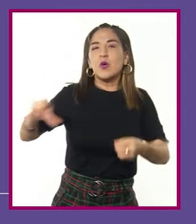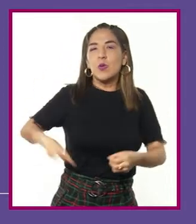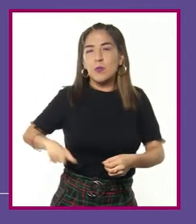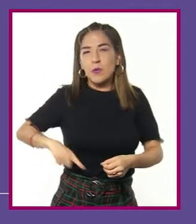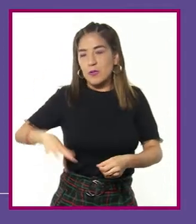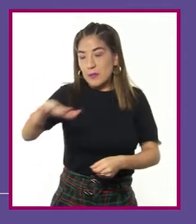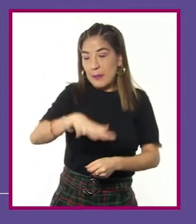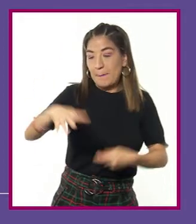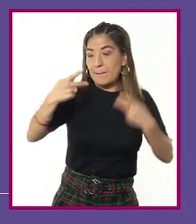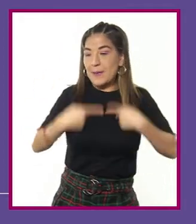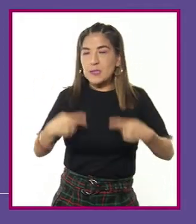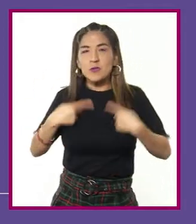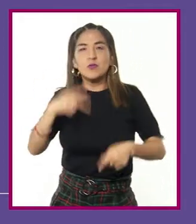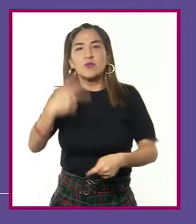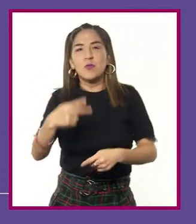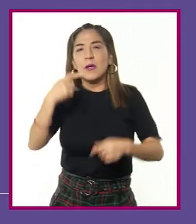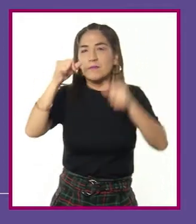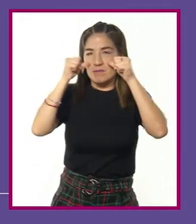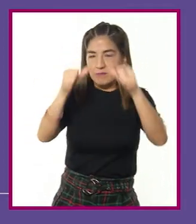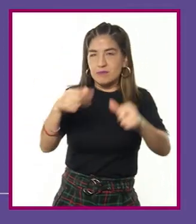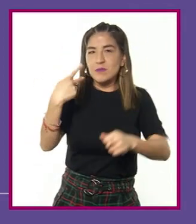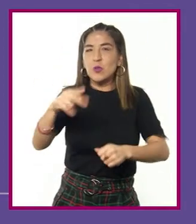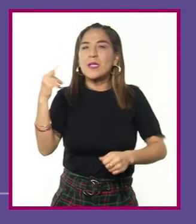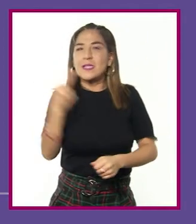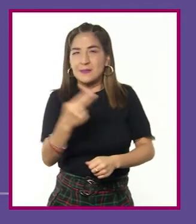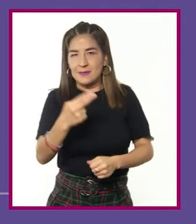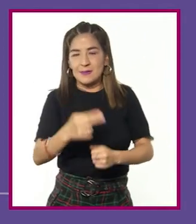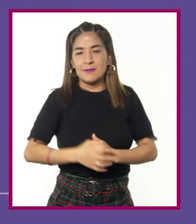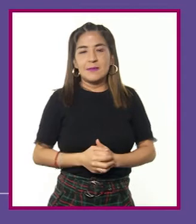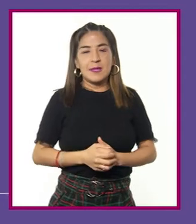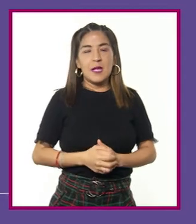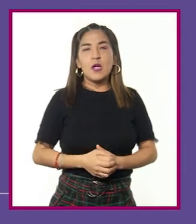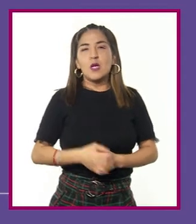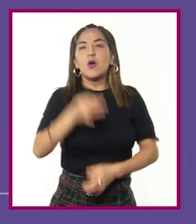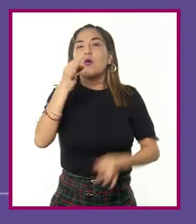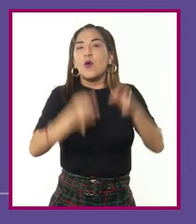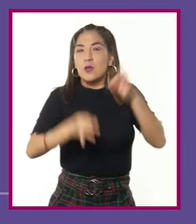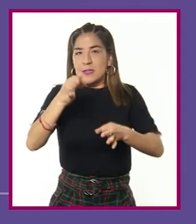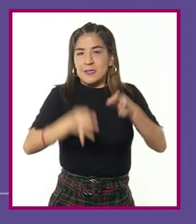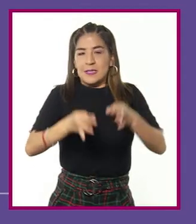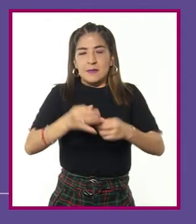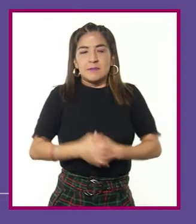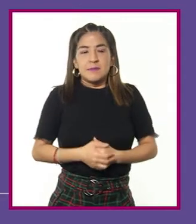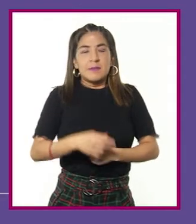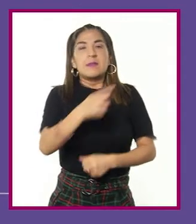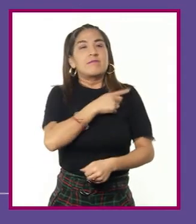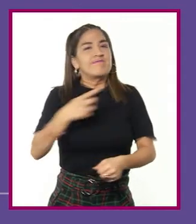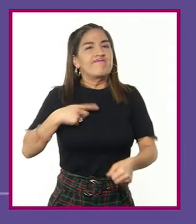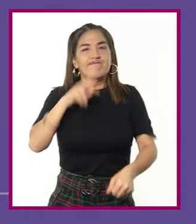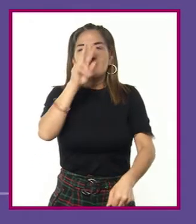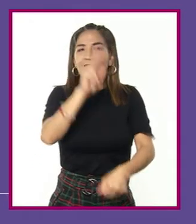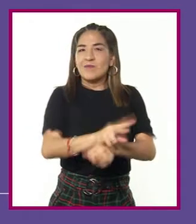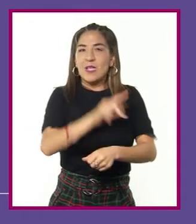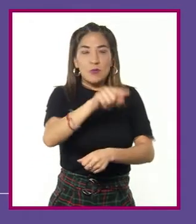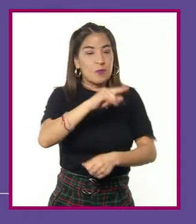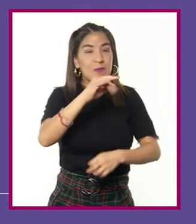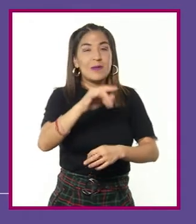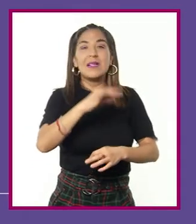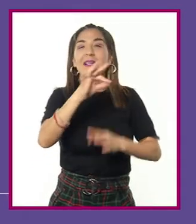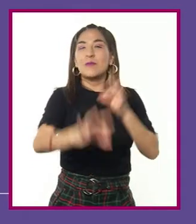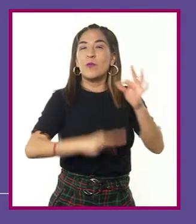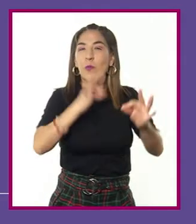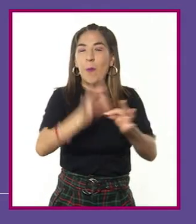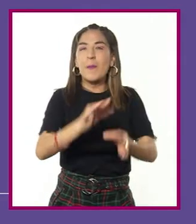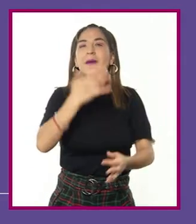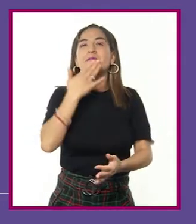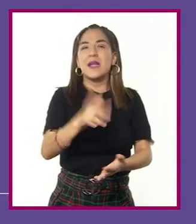las necesidades de una sociedad. Poder judicial. Vigila el cumplimiento de las leyes y la manera en